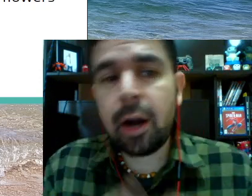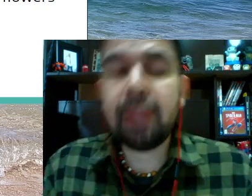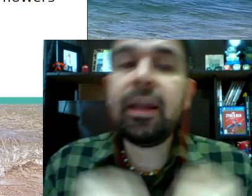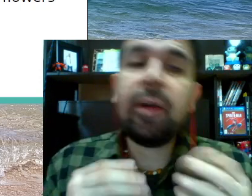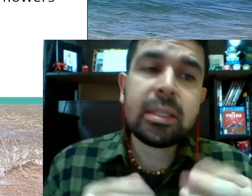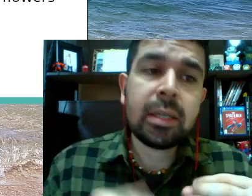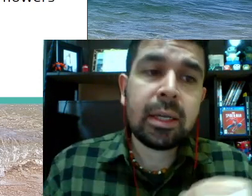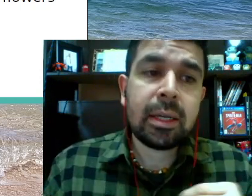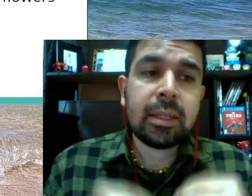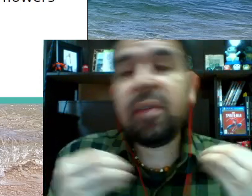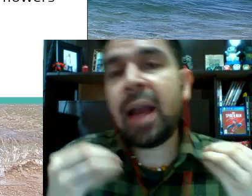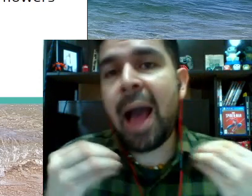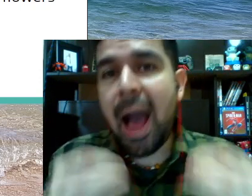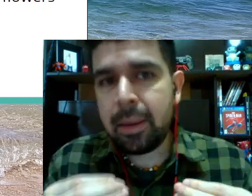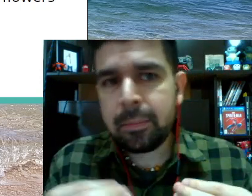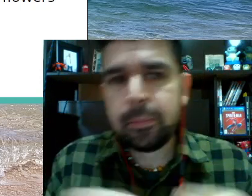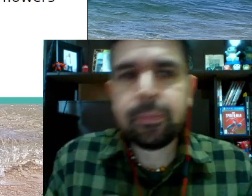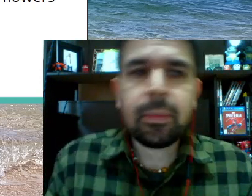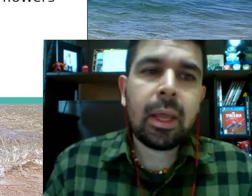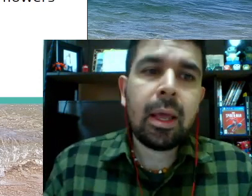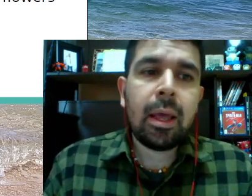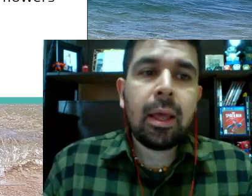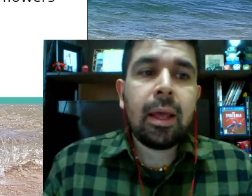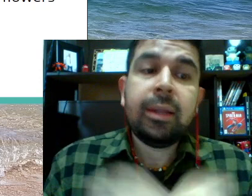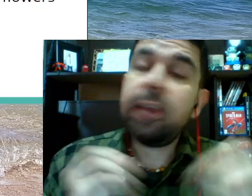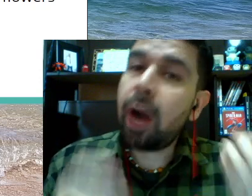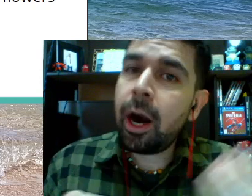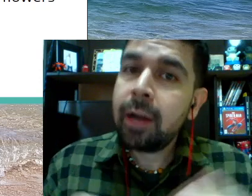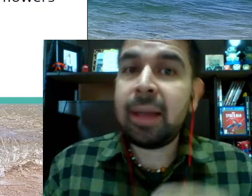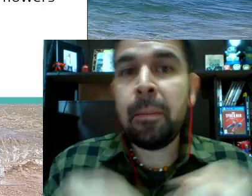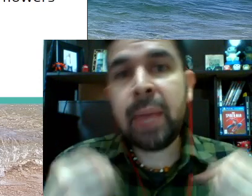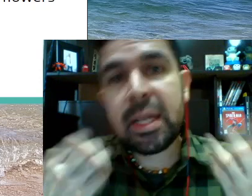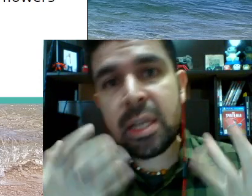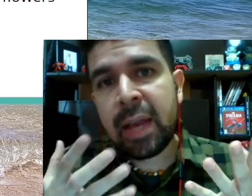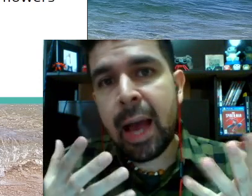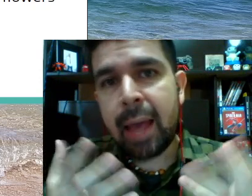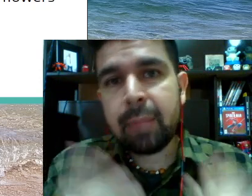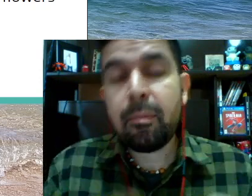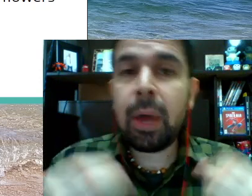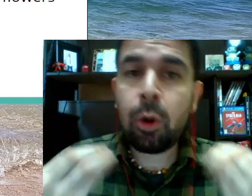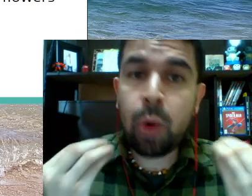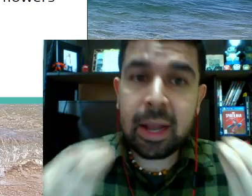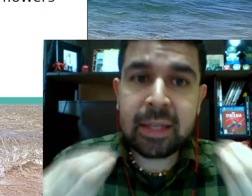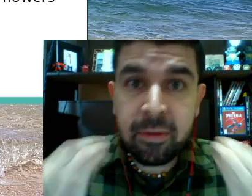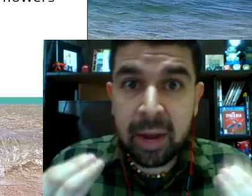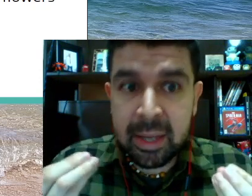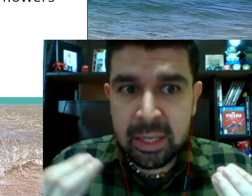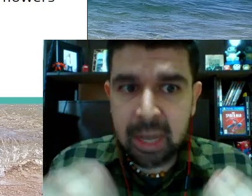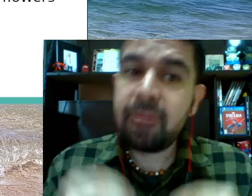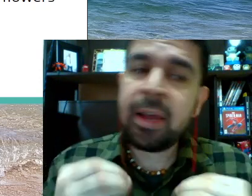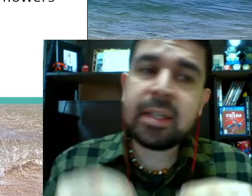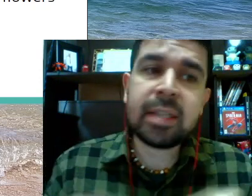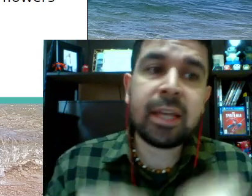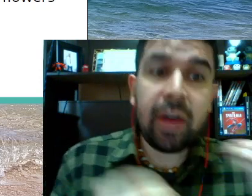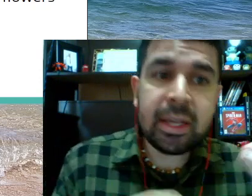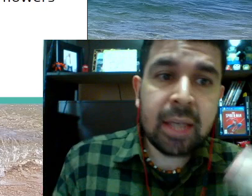de la crisis significa hay pero también significa ay pero cuál es la diferencia la